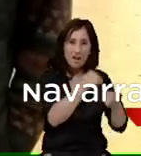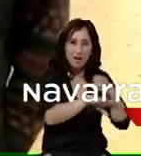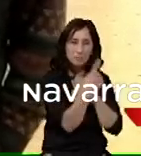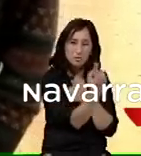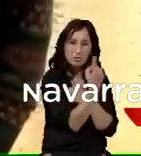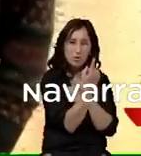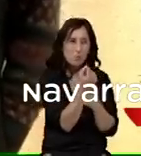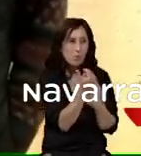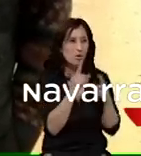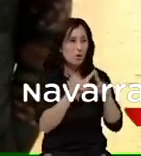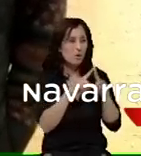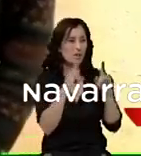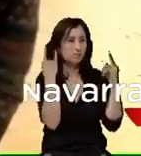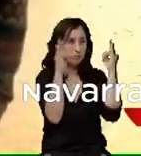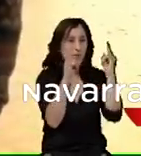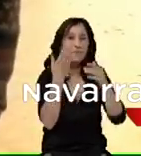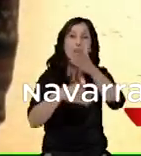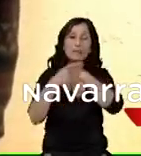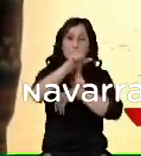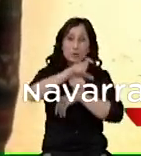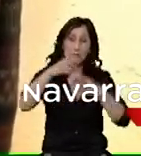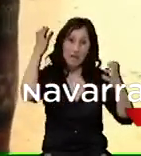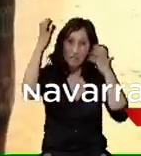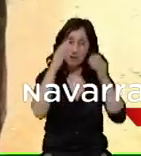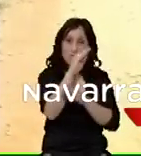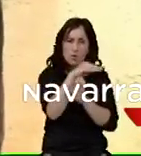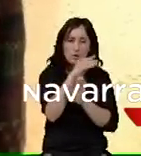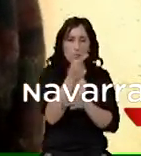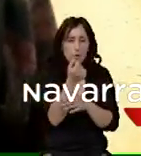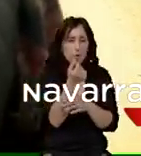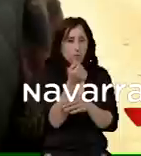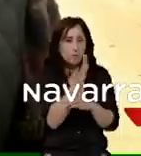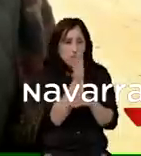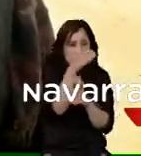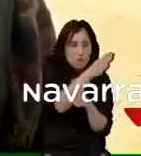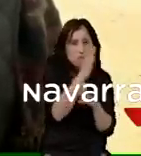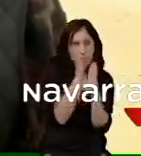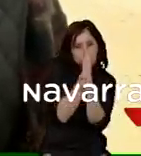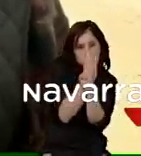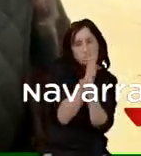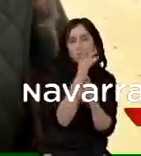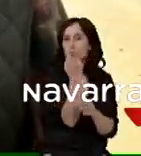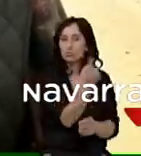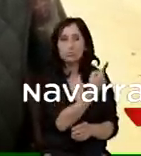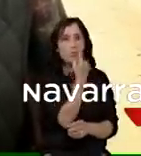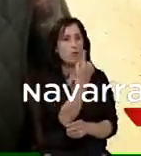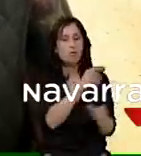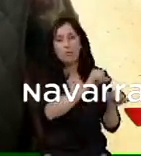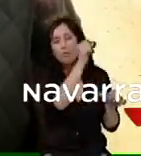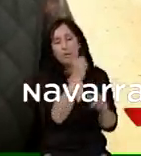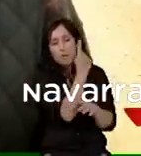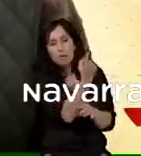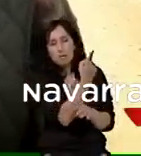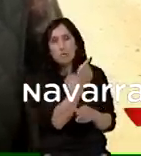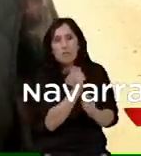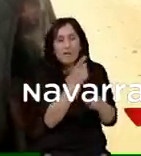No sé si me explico. los ganaderos antes eran muy huidizos. ¿Por qué? Porque estaban siempre solos. Entonces yo